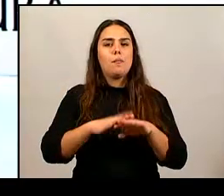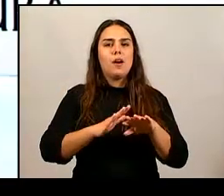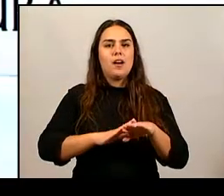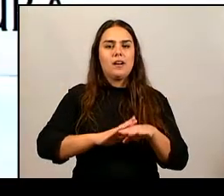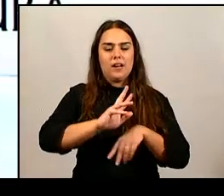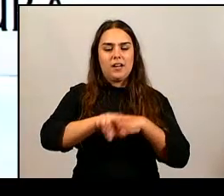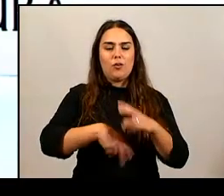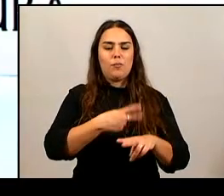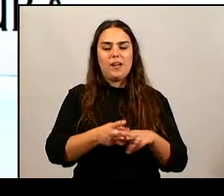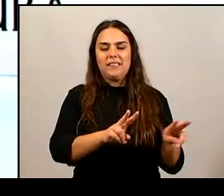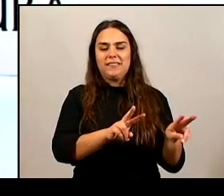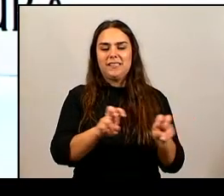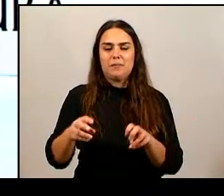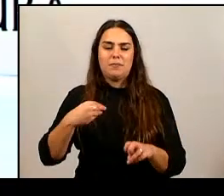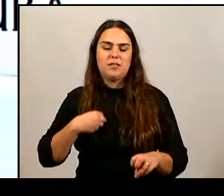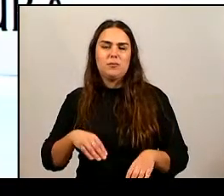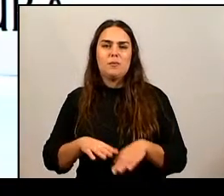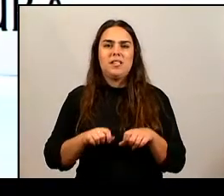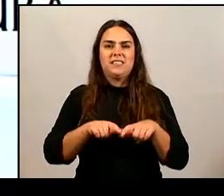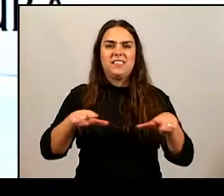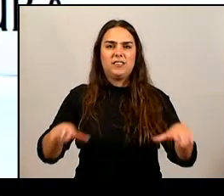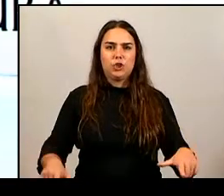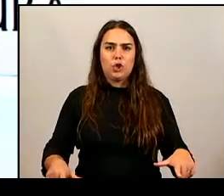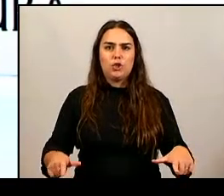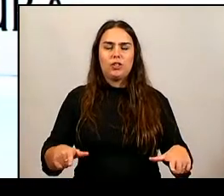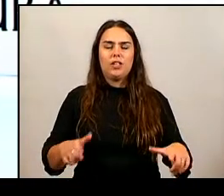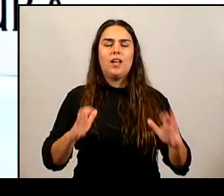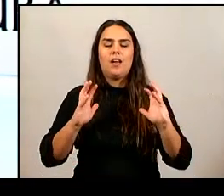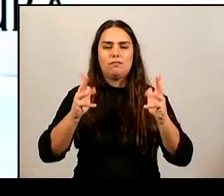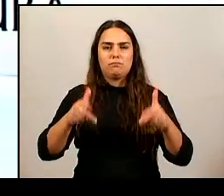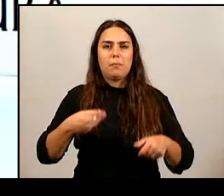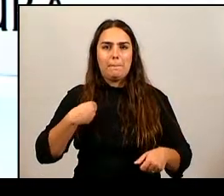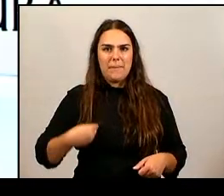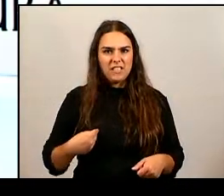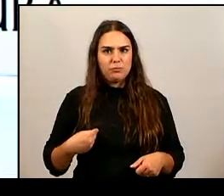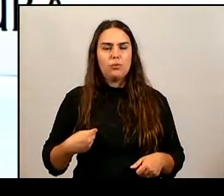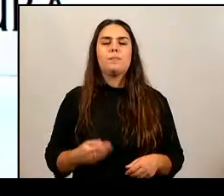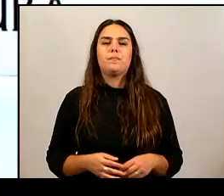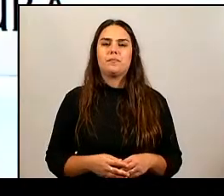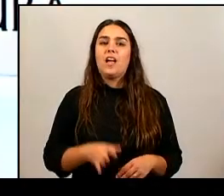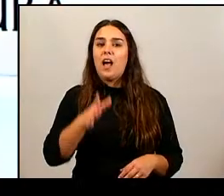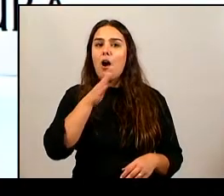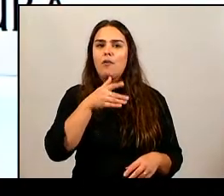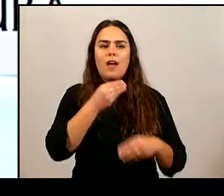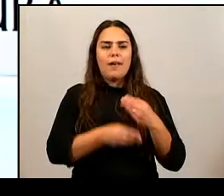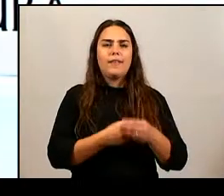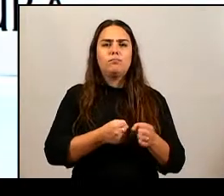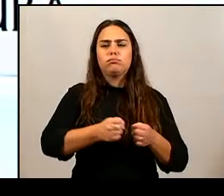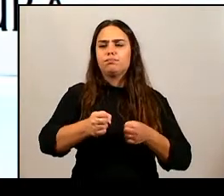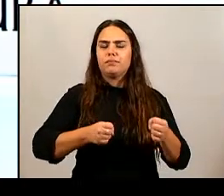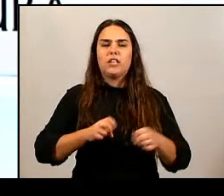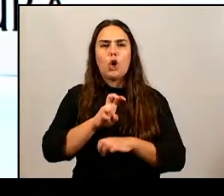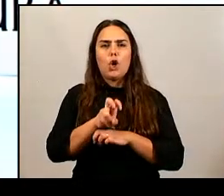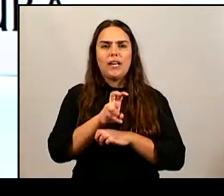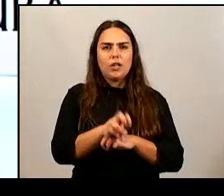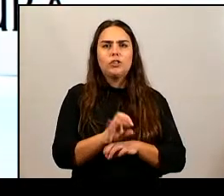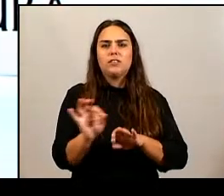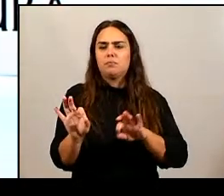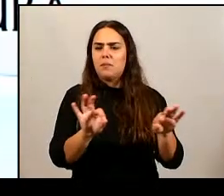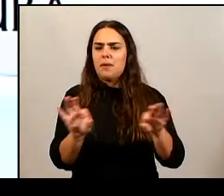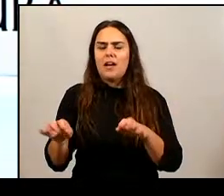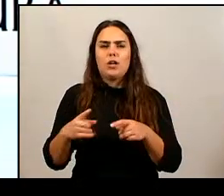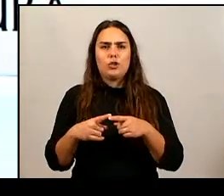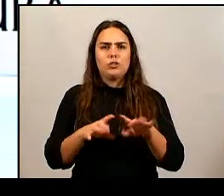especies claves para el sector cinegético. Consiste en realizar repoblaciones de conejos, mejorar su hábitat con nuevos vivares y